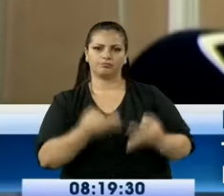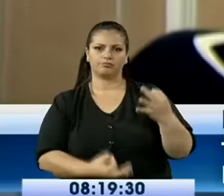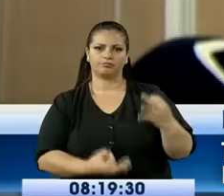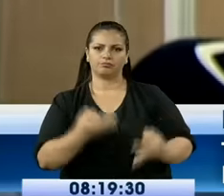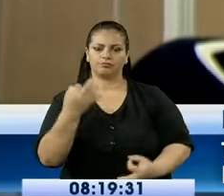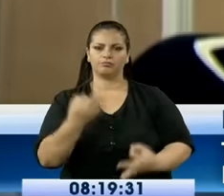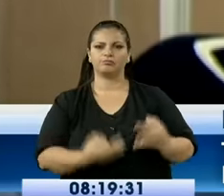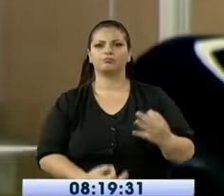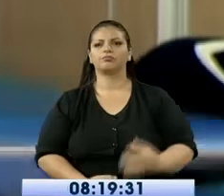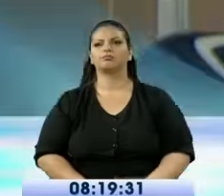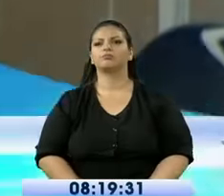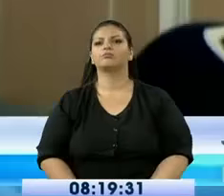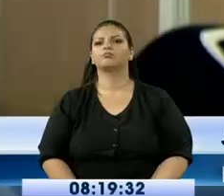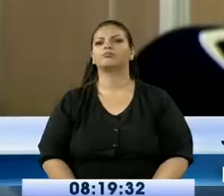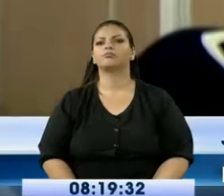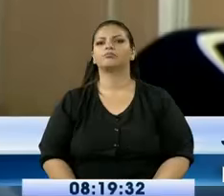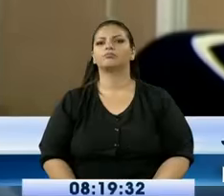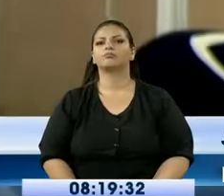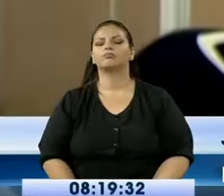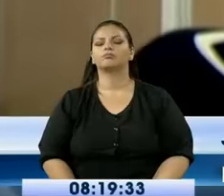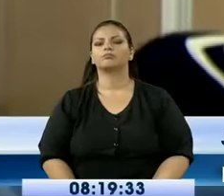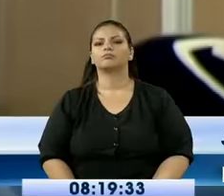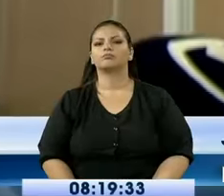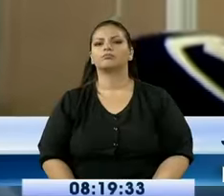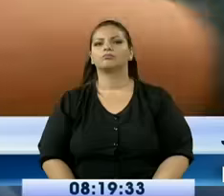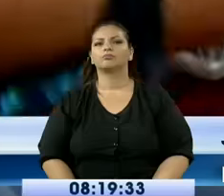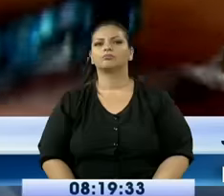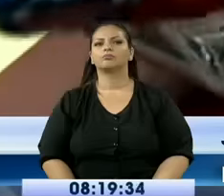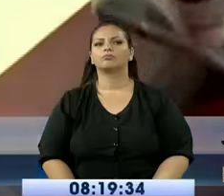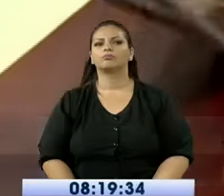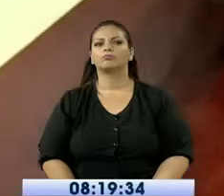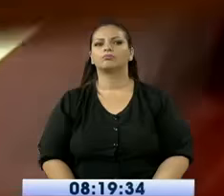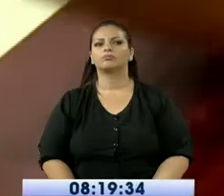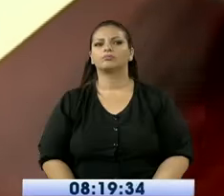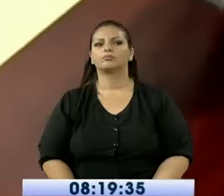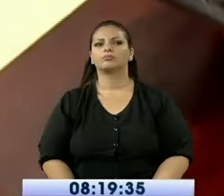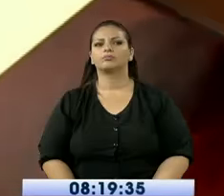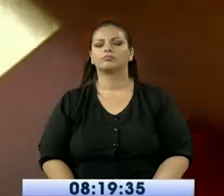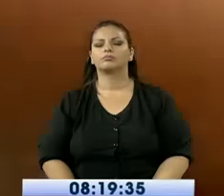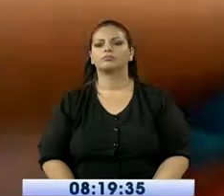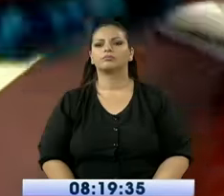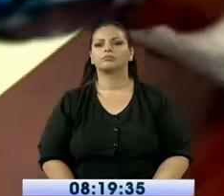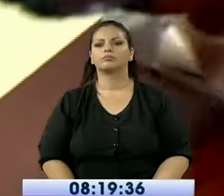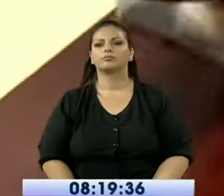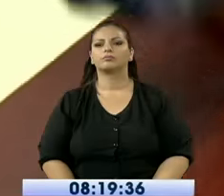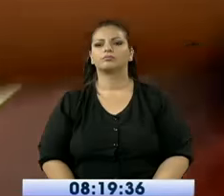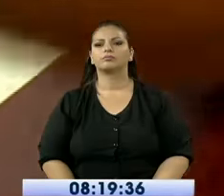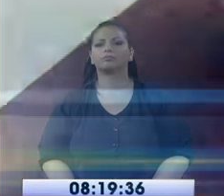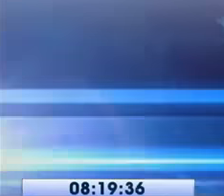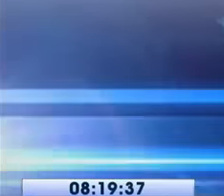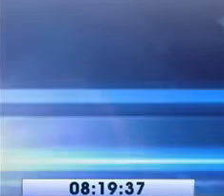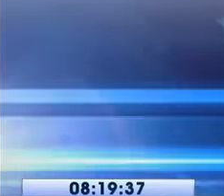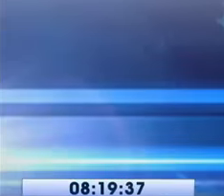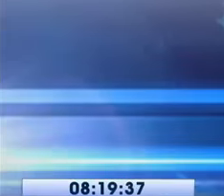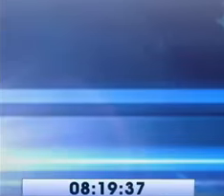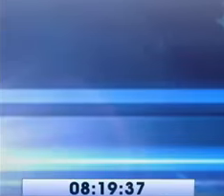penales ha de resolver la situación jurídica de las dos personas. Informó Luxiola Salazar.